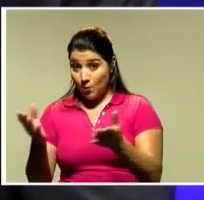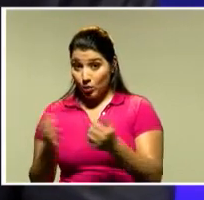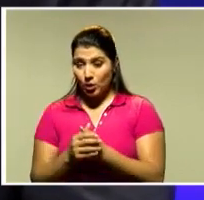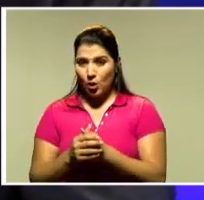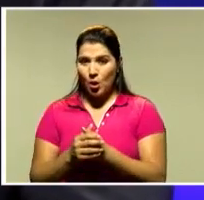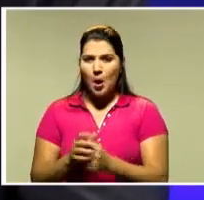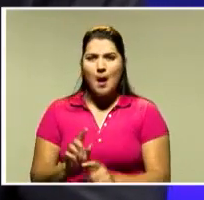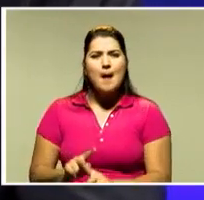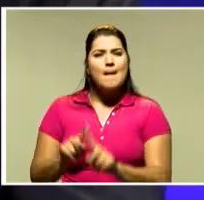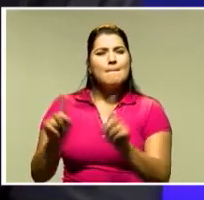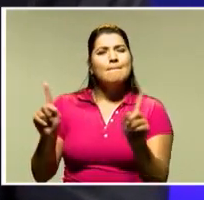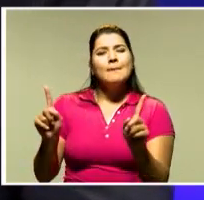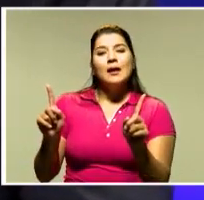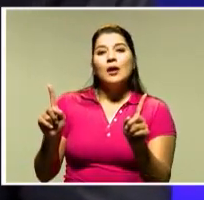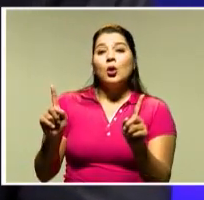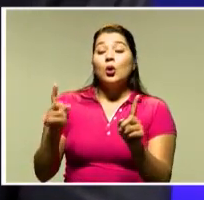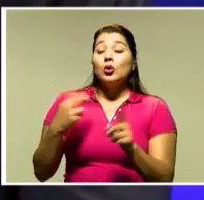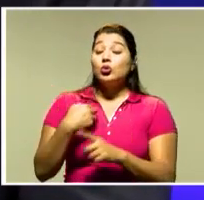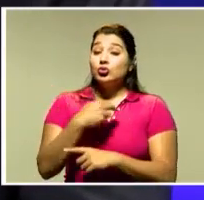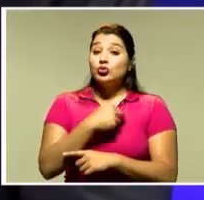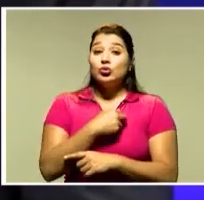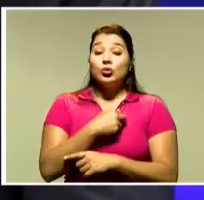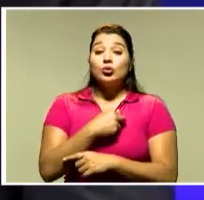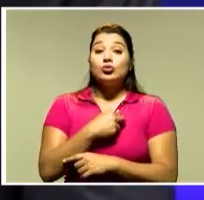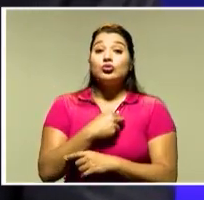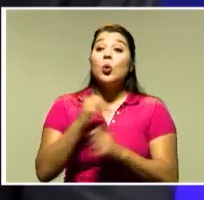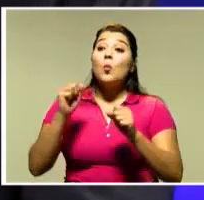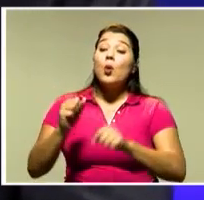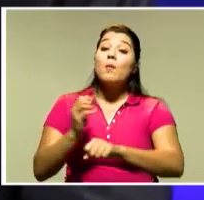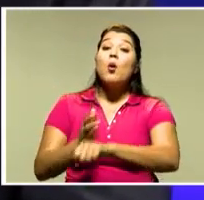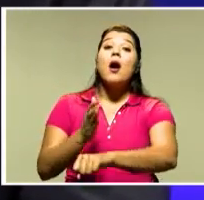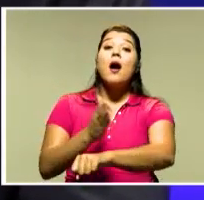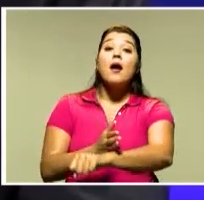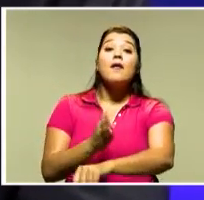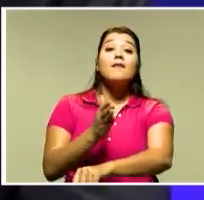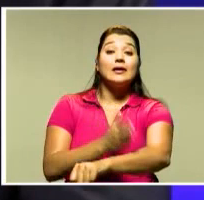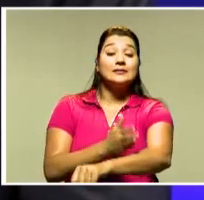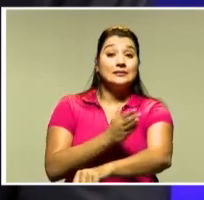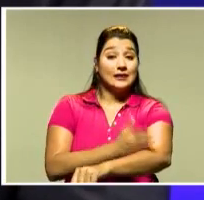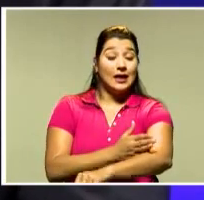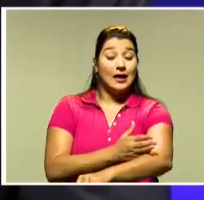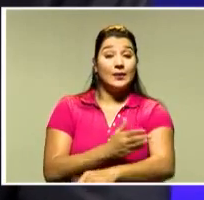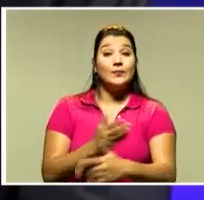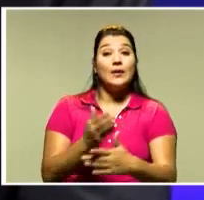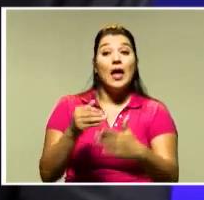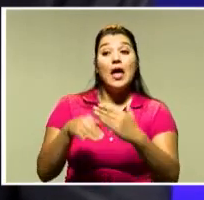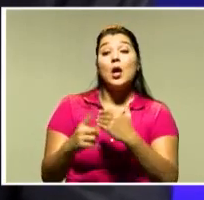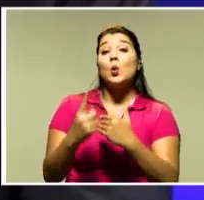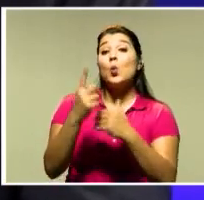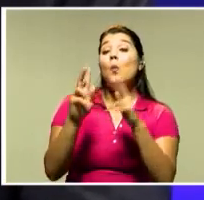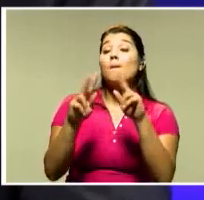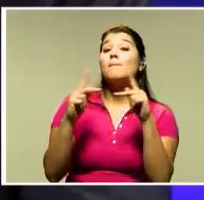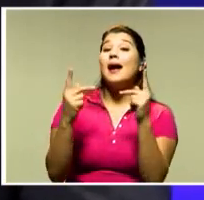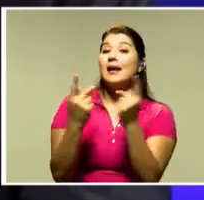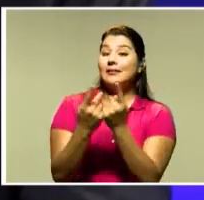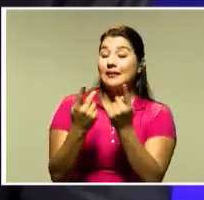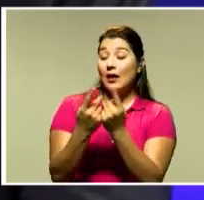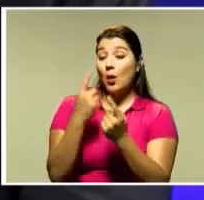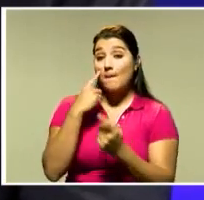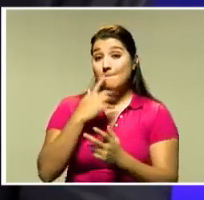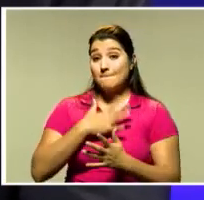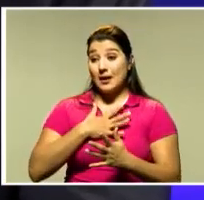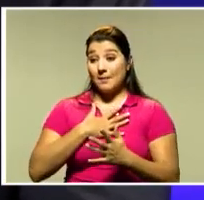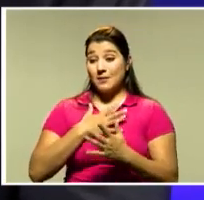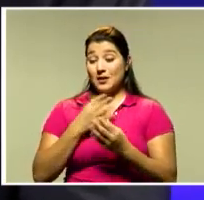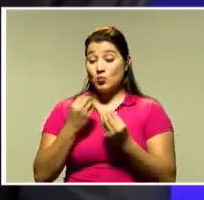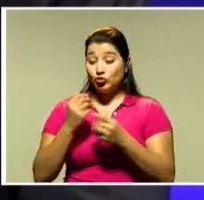de esas no pocas contradicciones vamos avanzando en lo que yo diría que es un partido que se ha preparado para